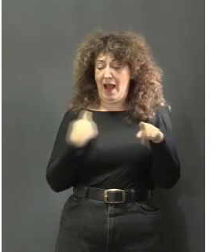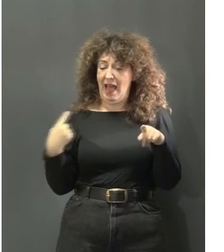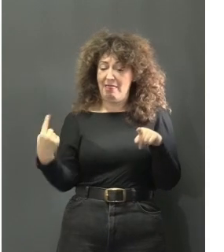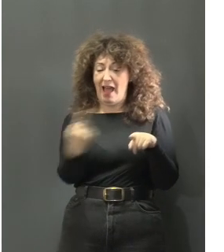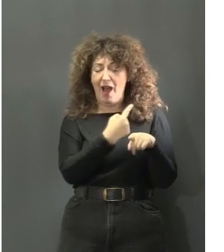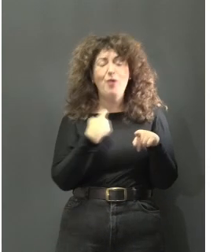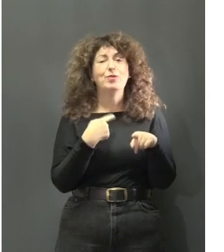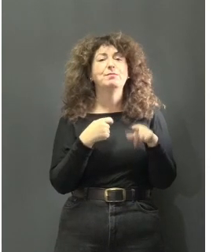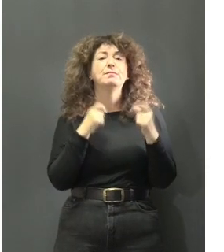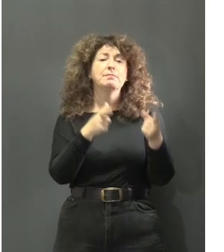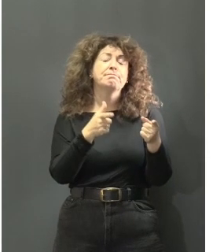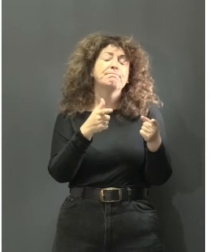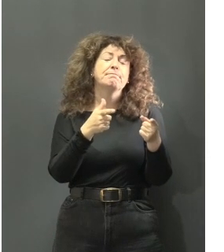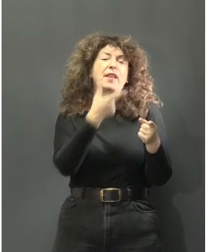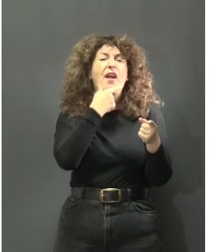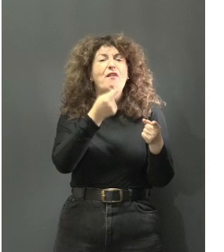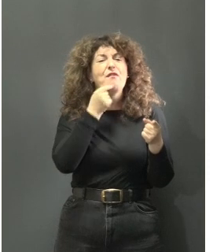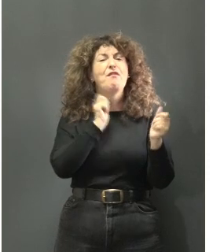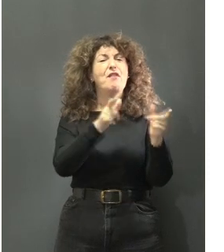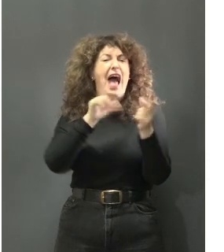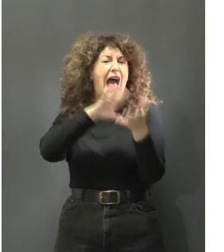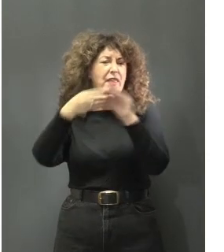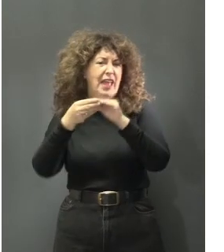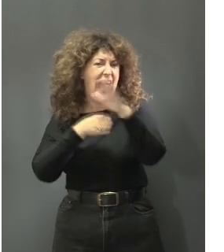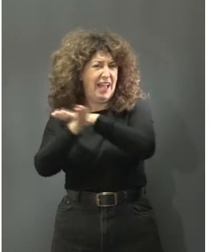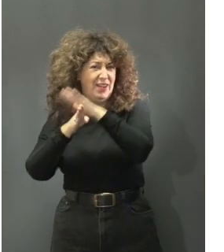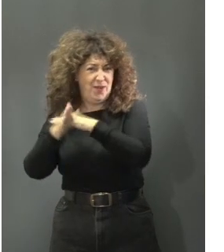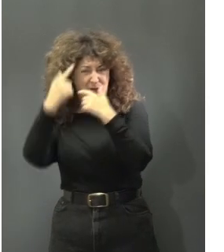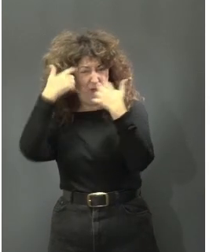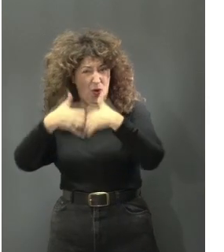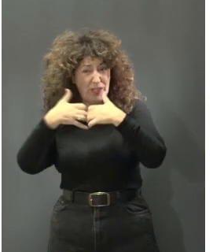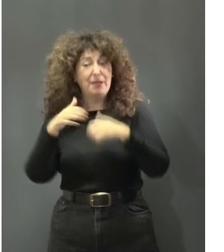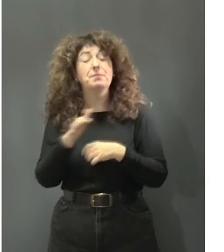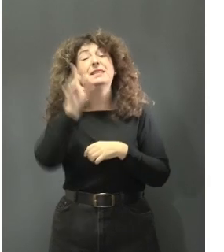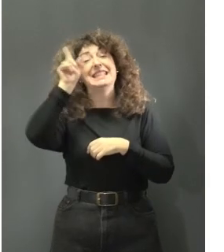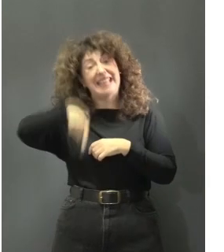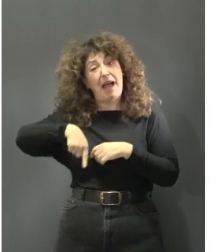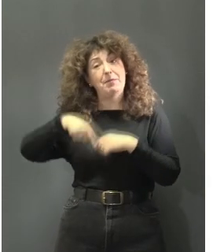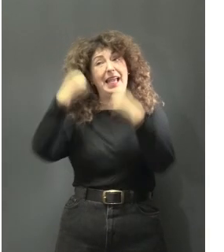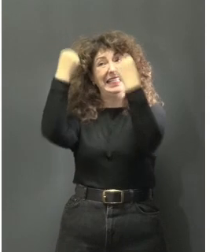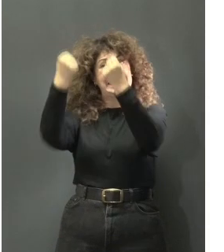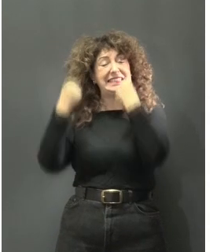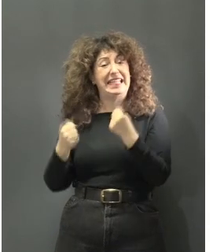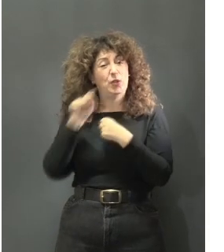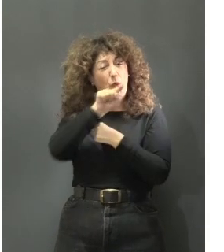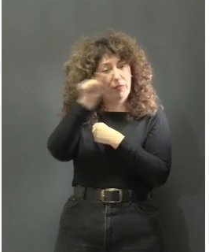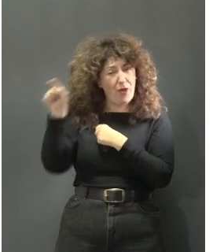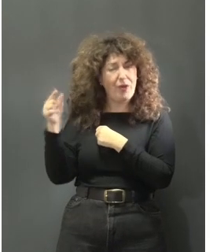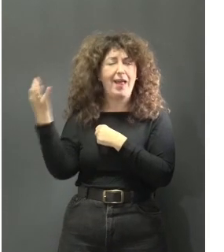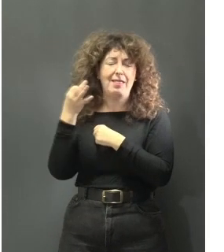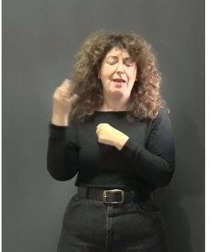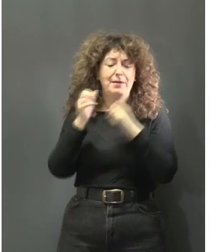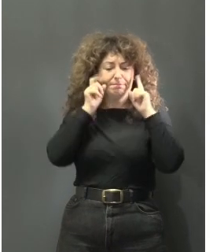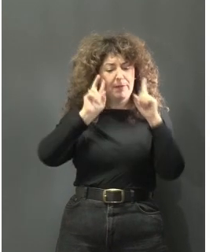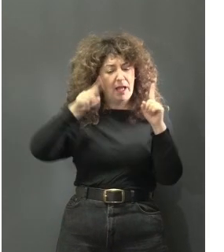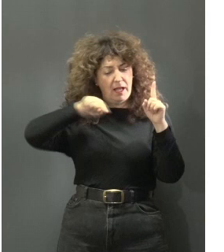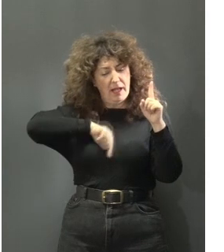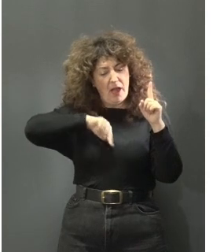de la accesibilidad cognitiva, pero también toma de conciencia en las instituciones con respecto a la accesibilidad